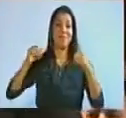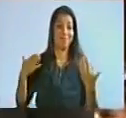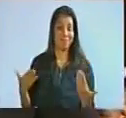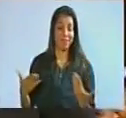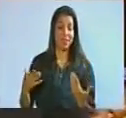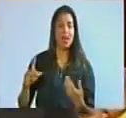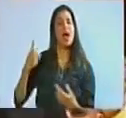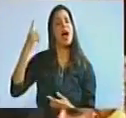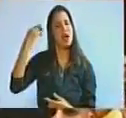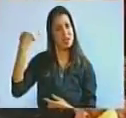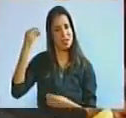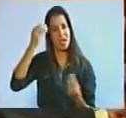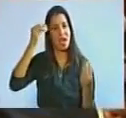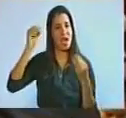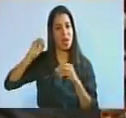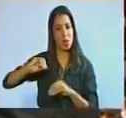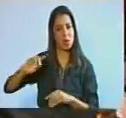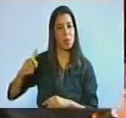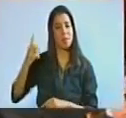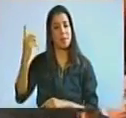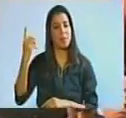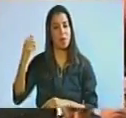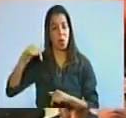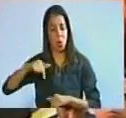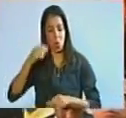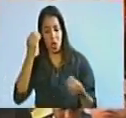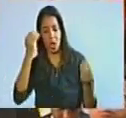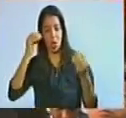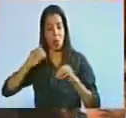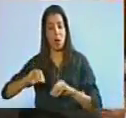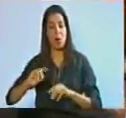acuerdo que aprobamos en el día de hoy,